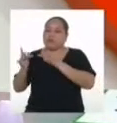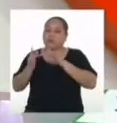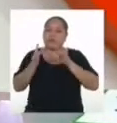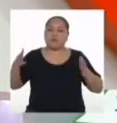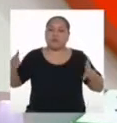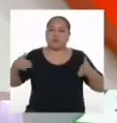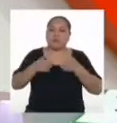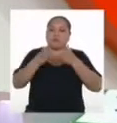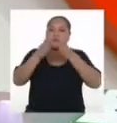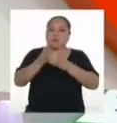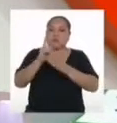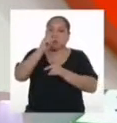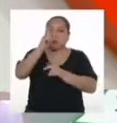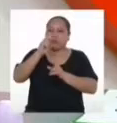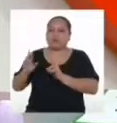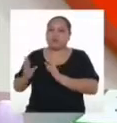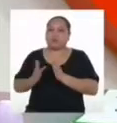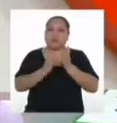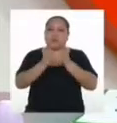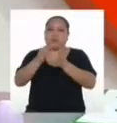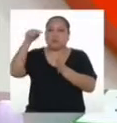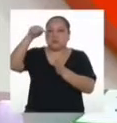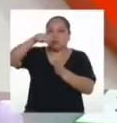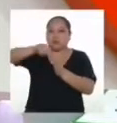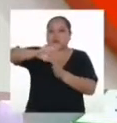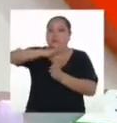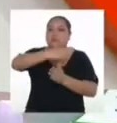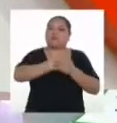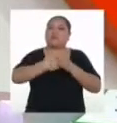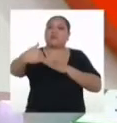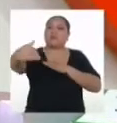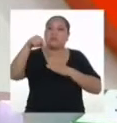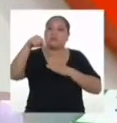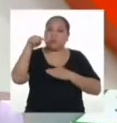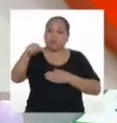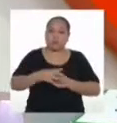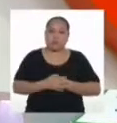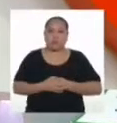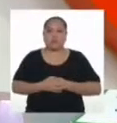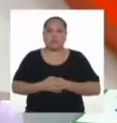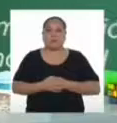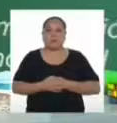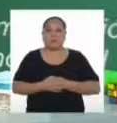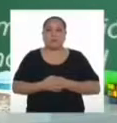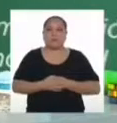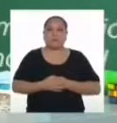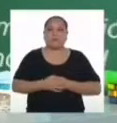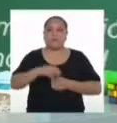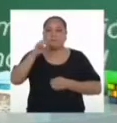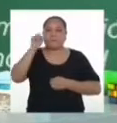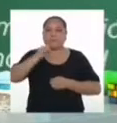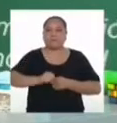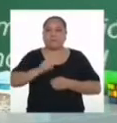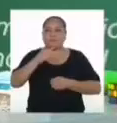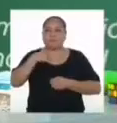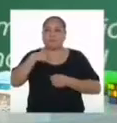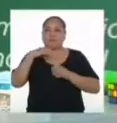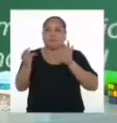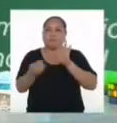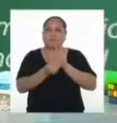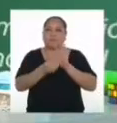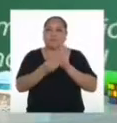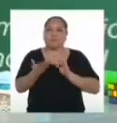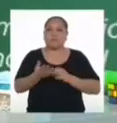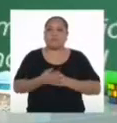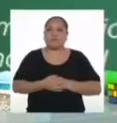que fluyen hacia una corriente principal y por esta hacia un punto común de salida. Sí, y le agregaría lo